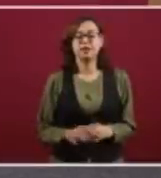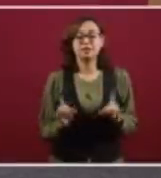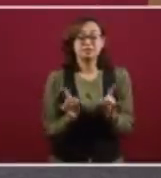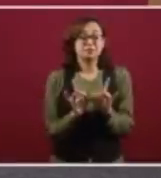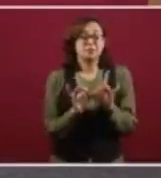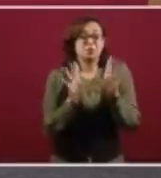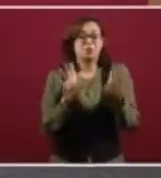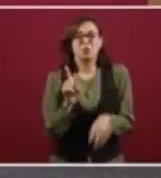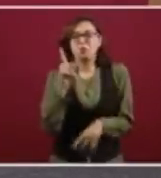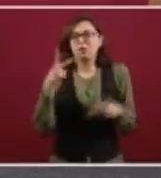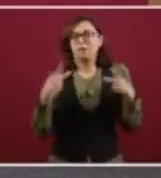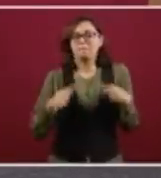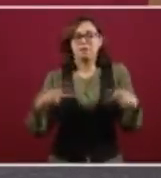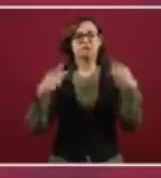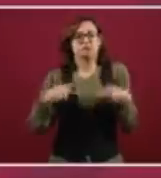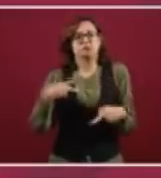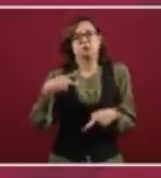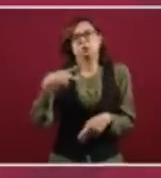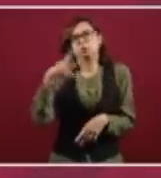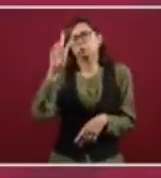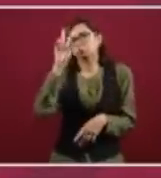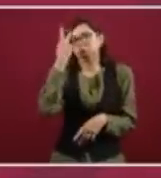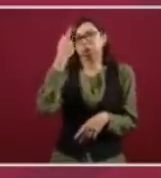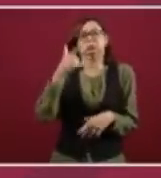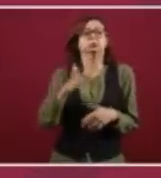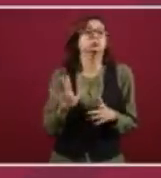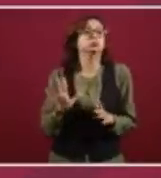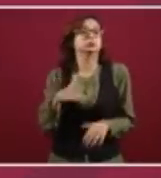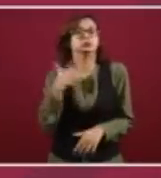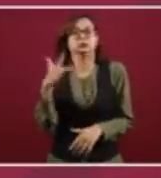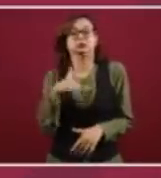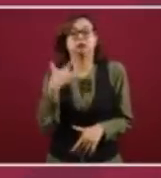al final de la vida, en el último tramo de la vida, aún